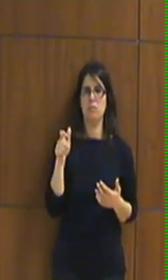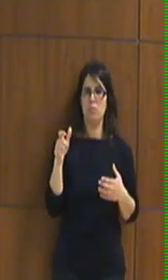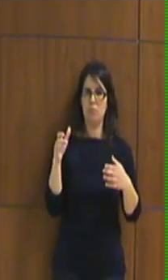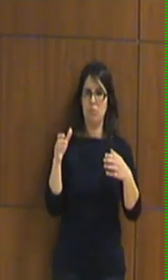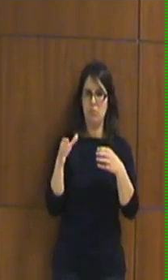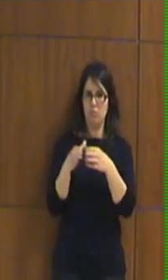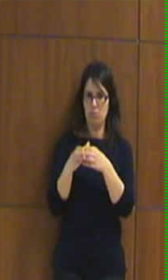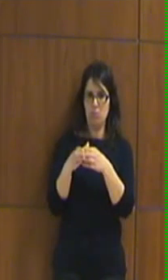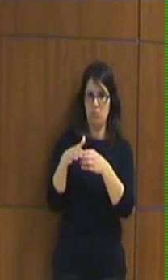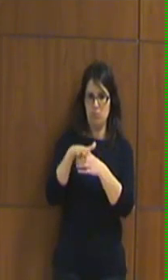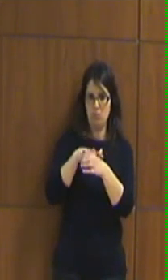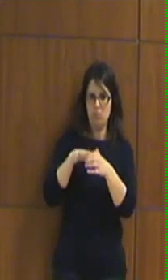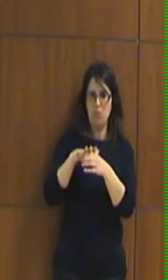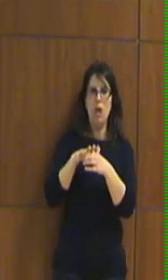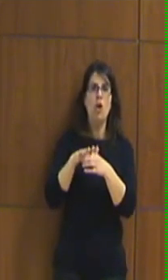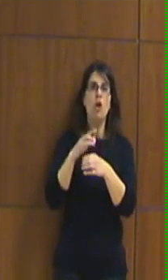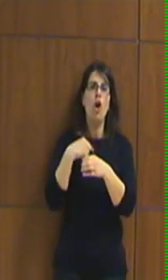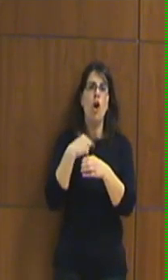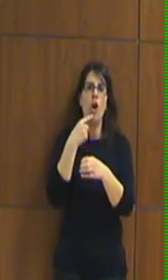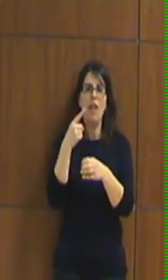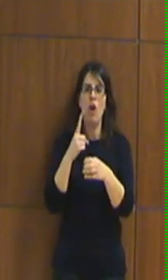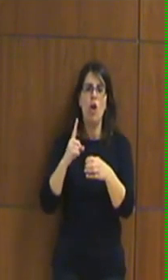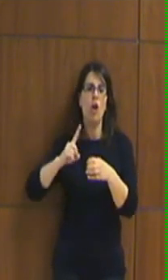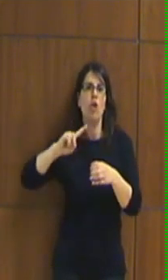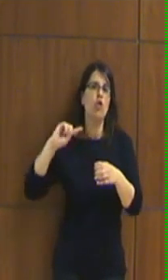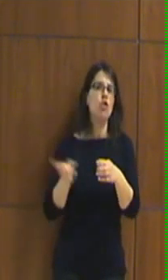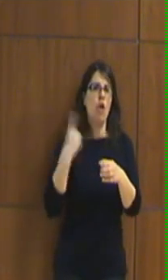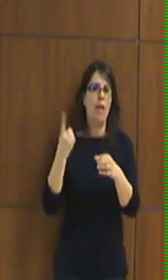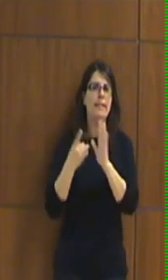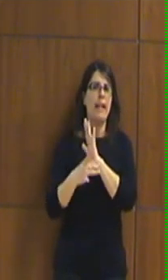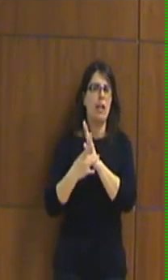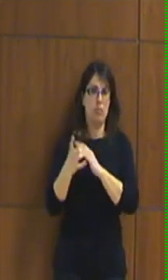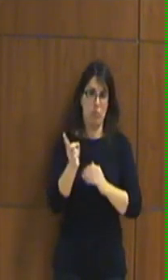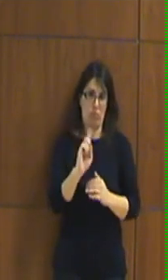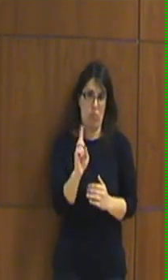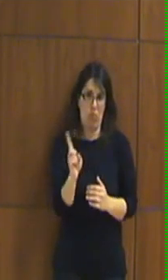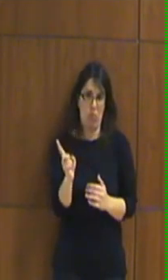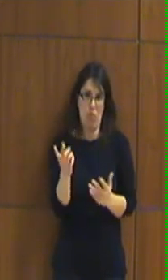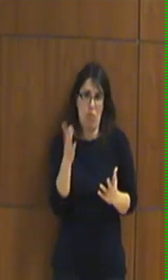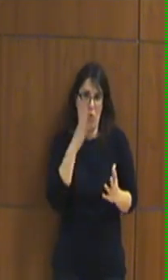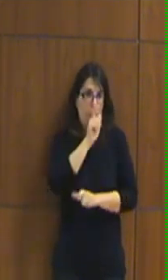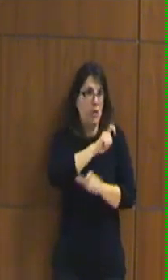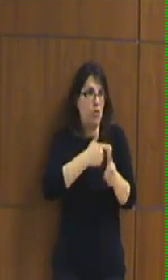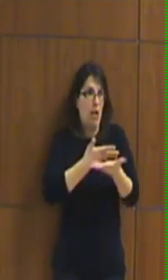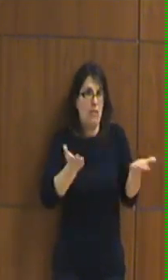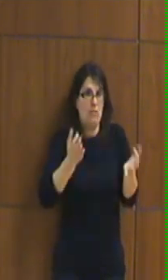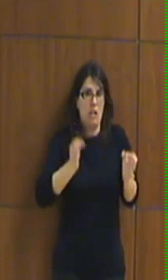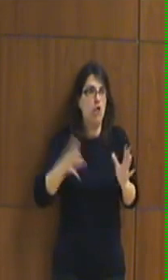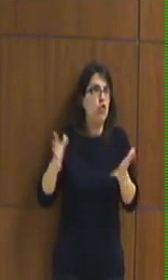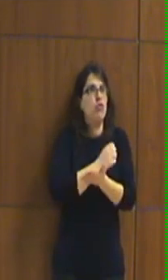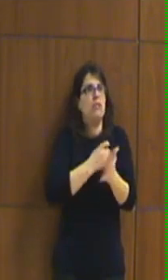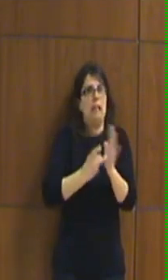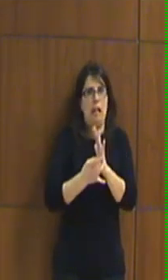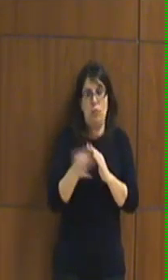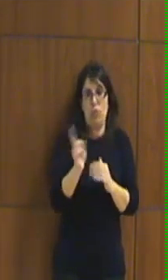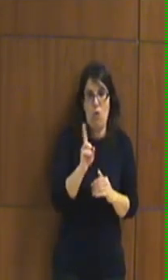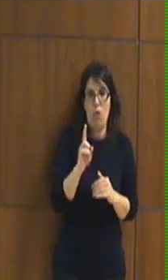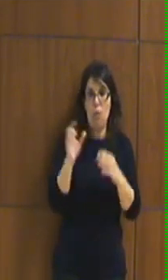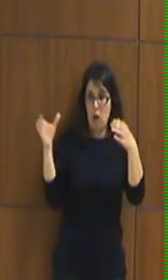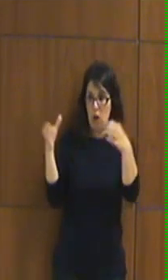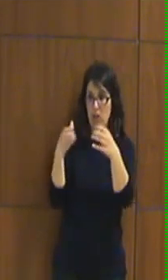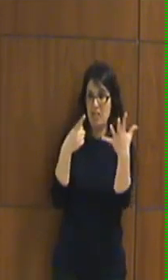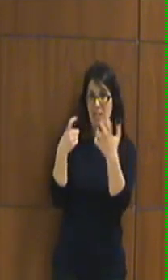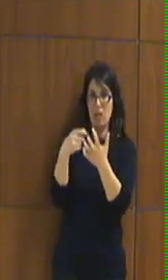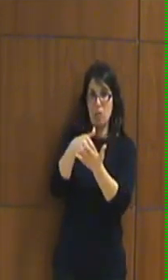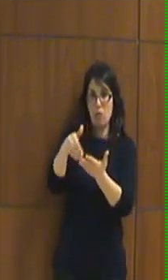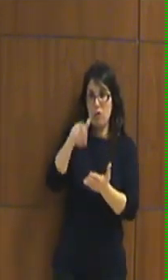no digo que las 600 con talento, como no hay 7.000 millones de personas con talento en el mundo, pero si sabemos que entre 600 millones de personas hay muchas